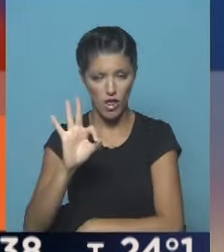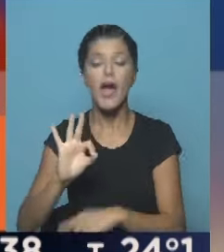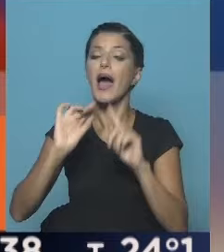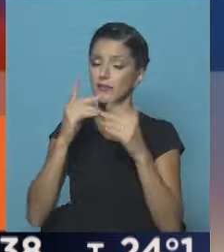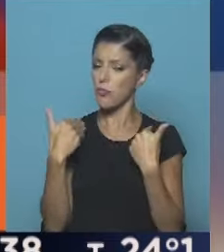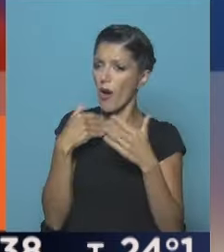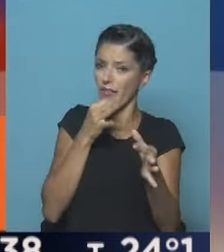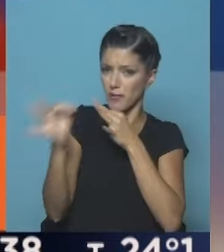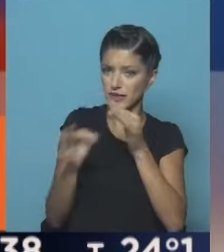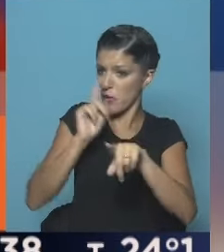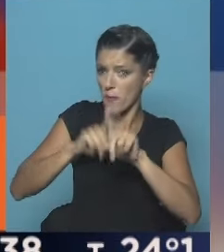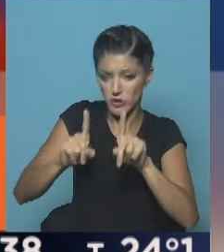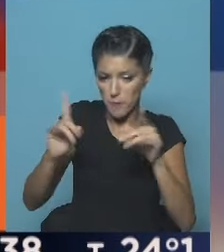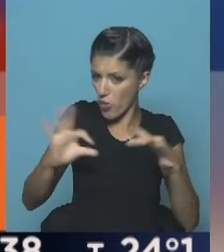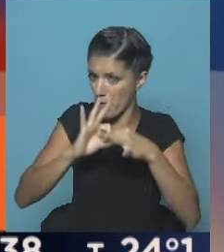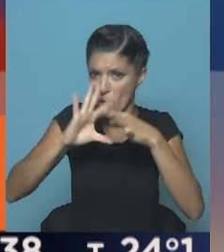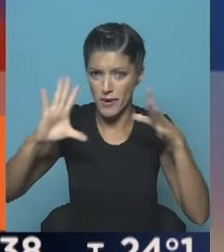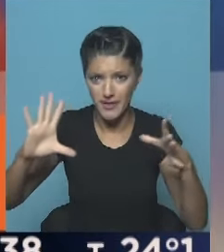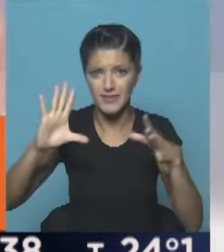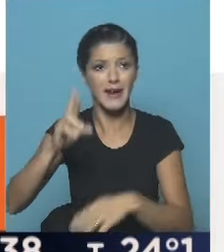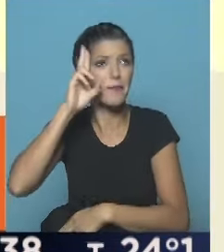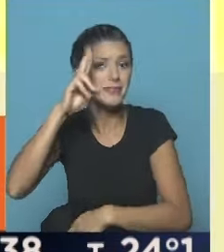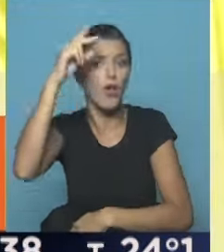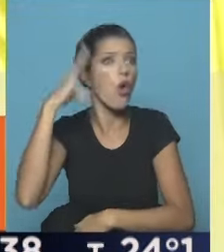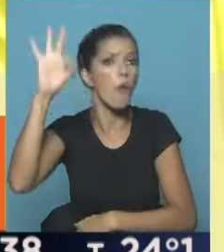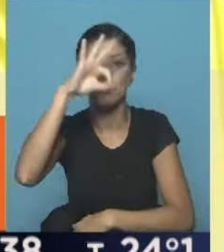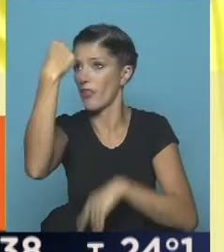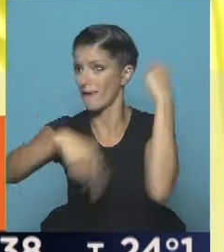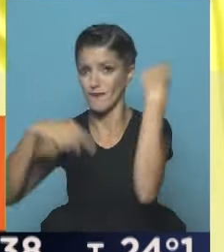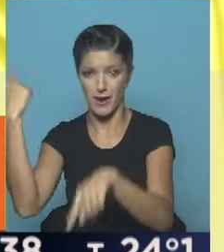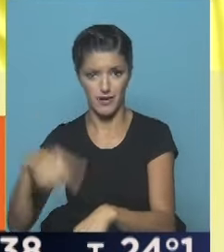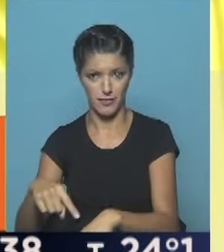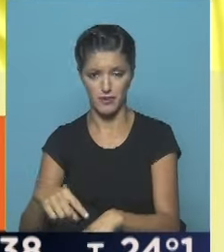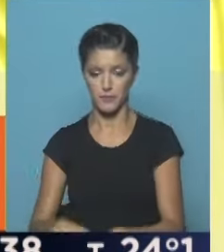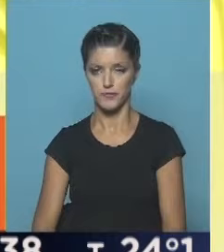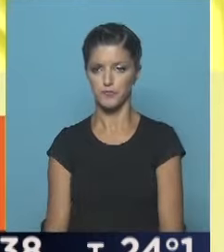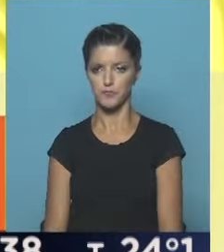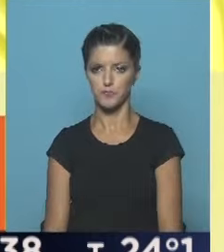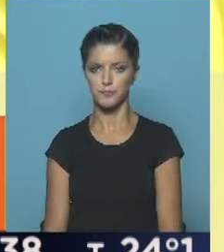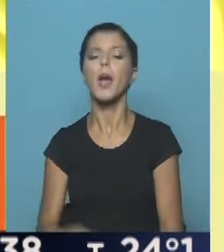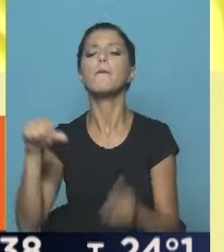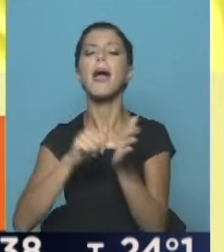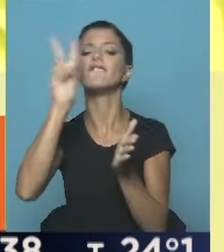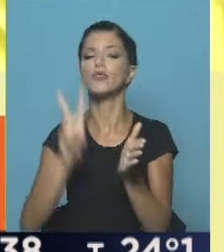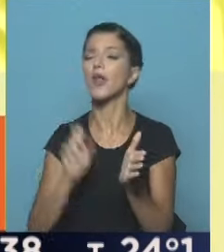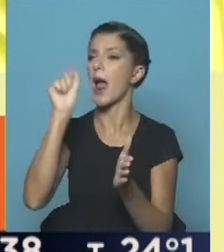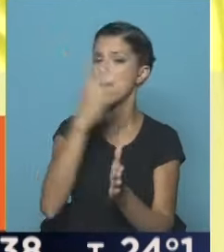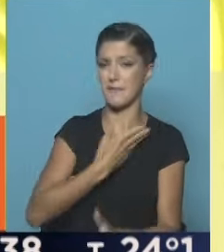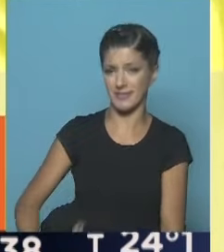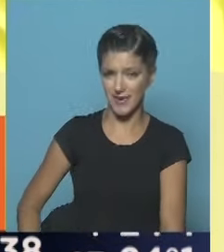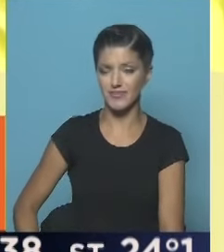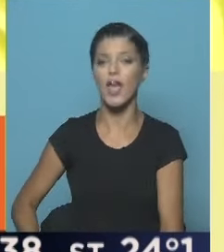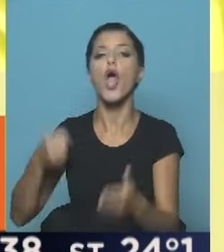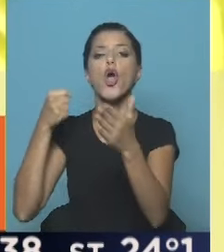forma democrática y respetando las diferencias. En Venezuela, Nicolás Maduro dio un golpe de